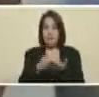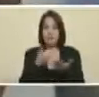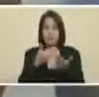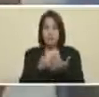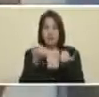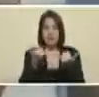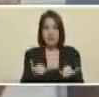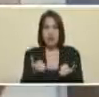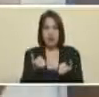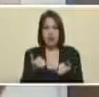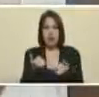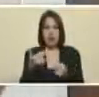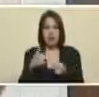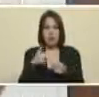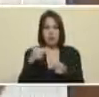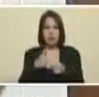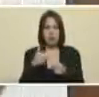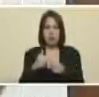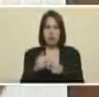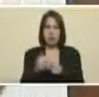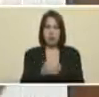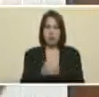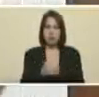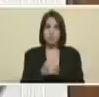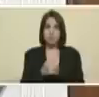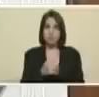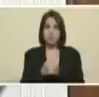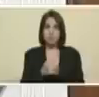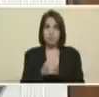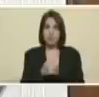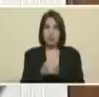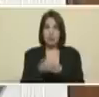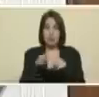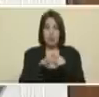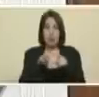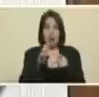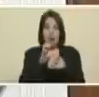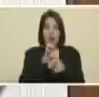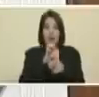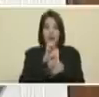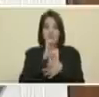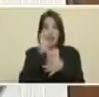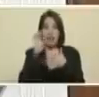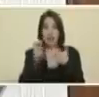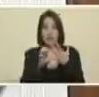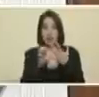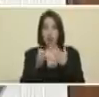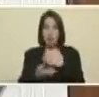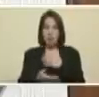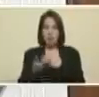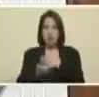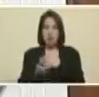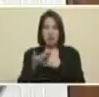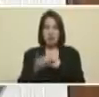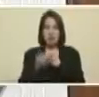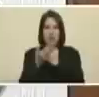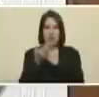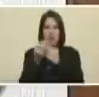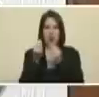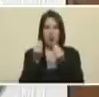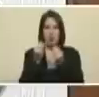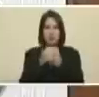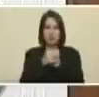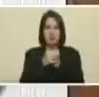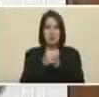petróleo. Porque además el petróleo es el energético fundamental que mueve el mundo en todos